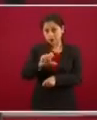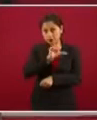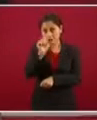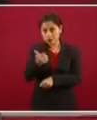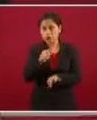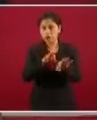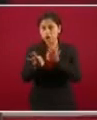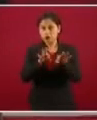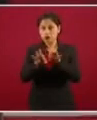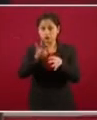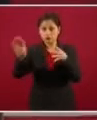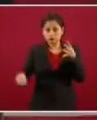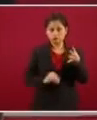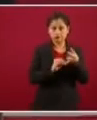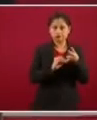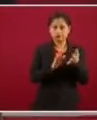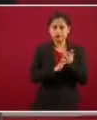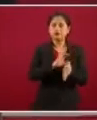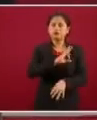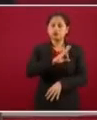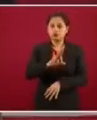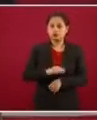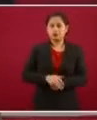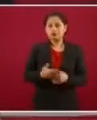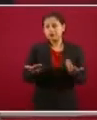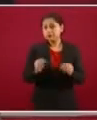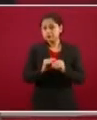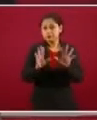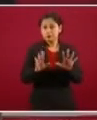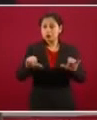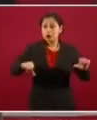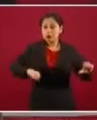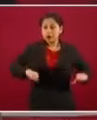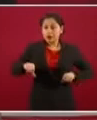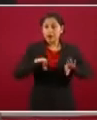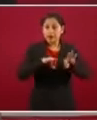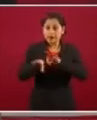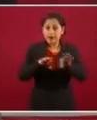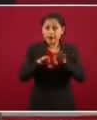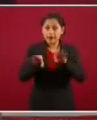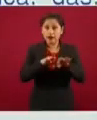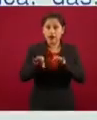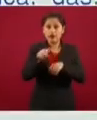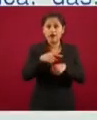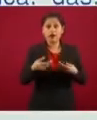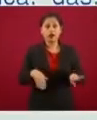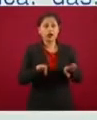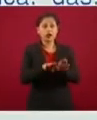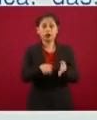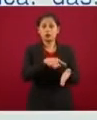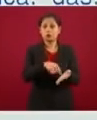ser definidas bajo esta categoría. Es decir, hay actividades en donde de parar se causan afectaciones